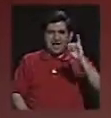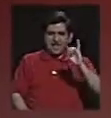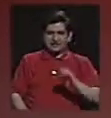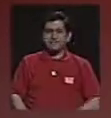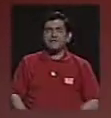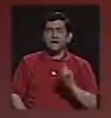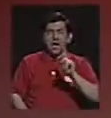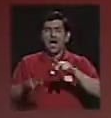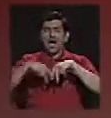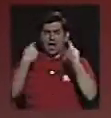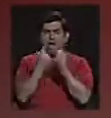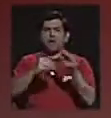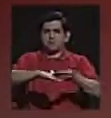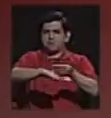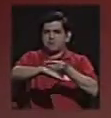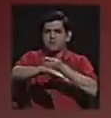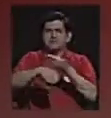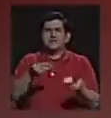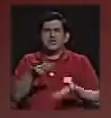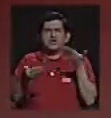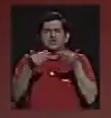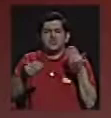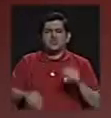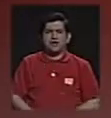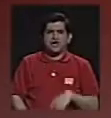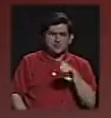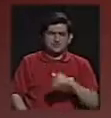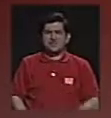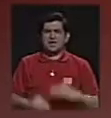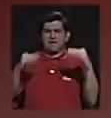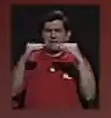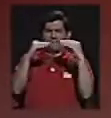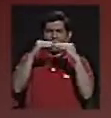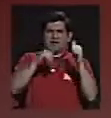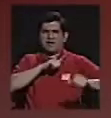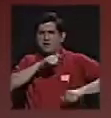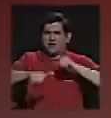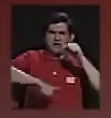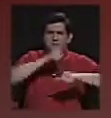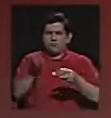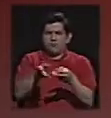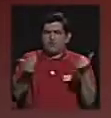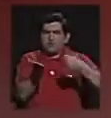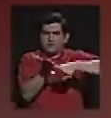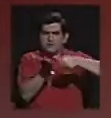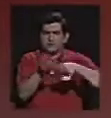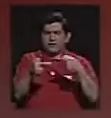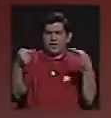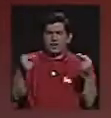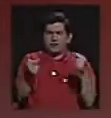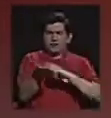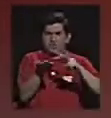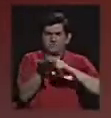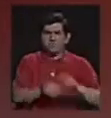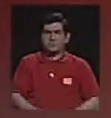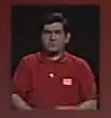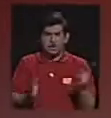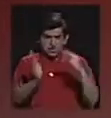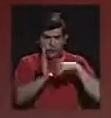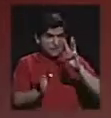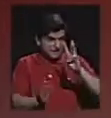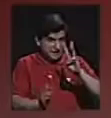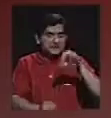un partido y ponerlo prácticamente a disputar de tú a tú el resultado electoral con Liberación. El en el